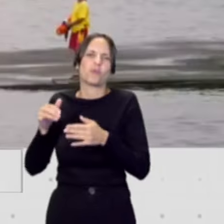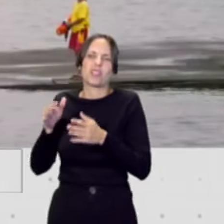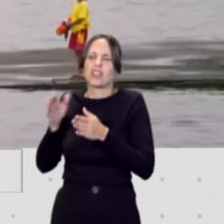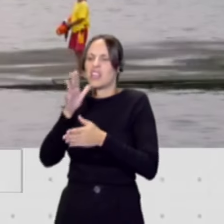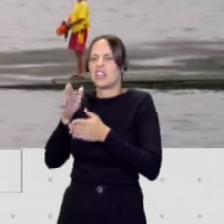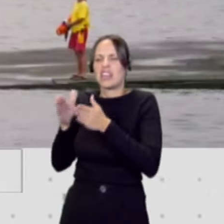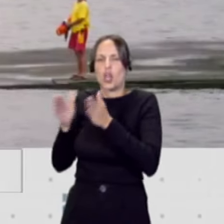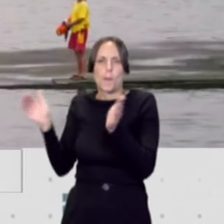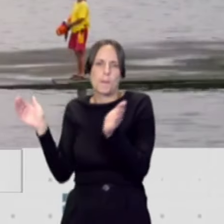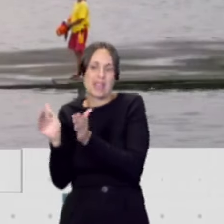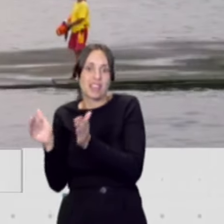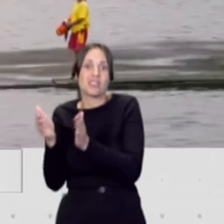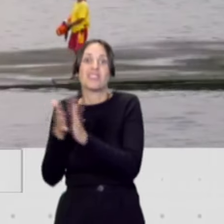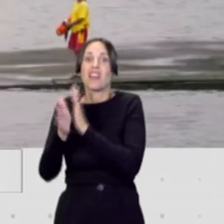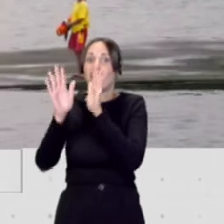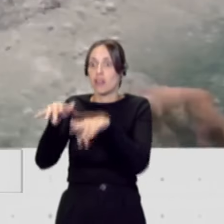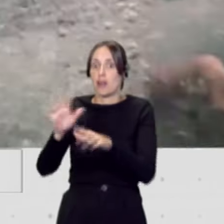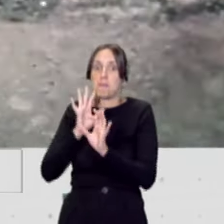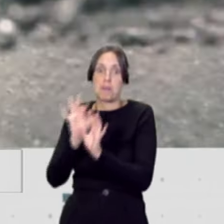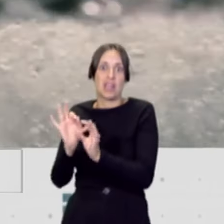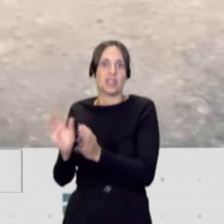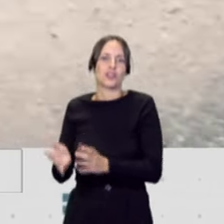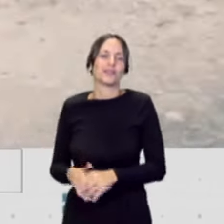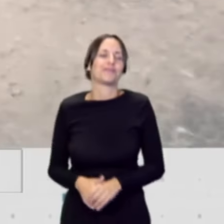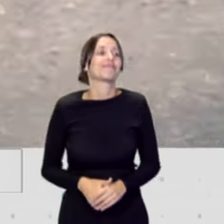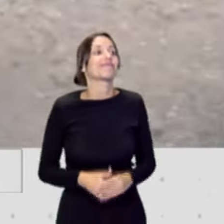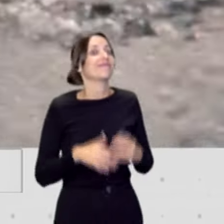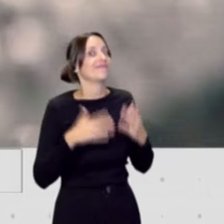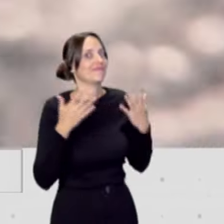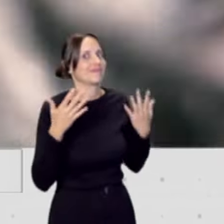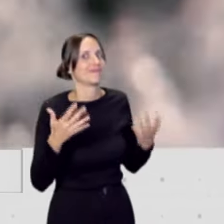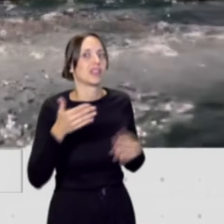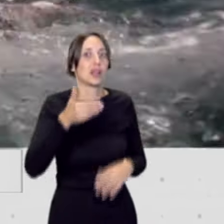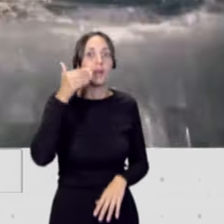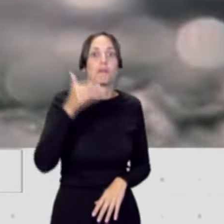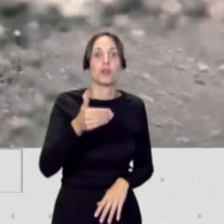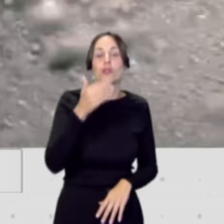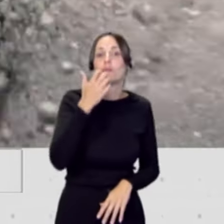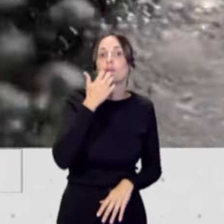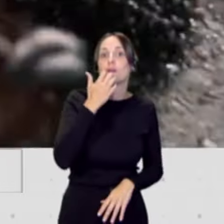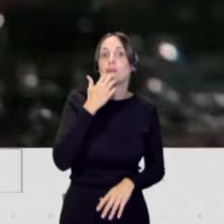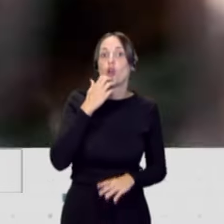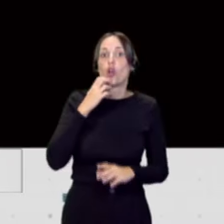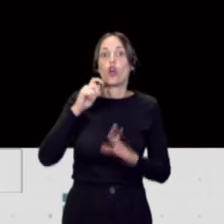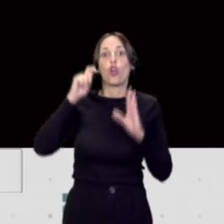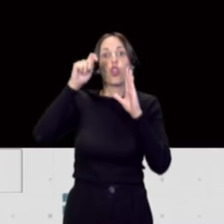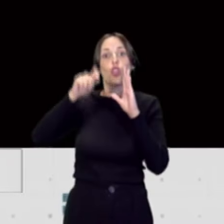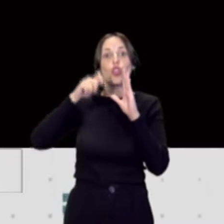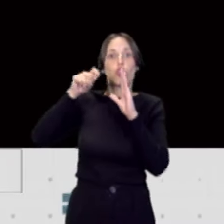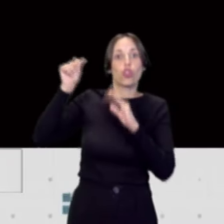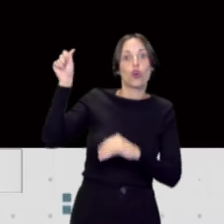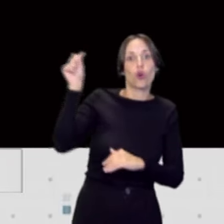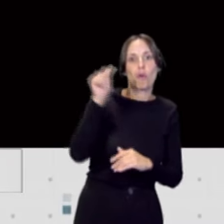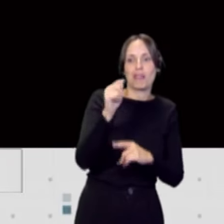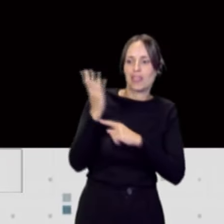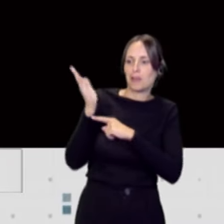alta peligrosidad. Claro, Chano, es importante haber llevado hasta allí este documental, pero es que